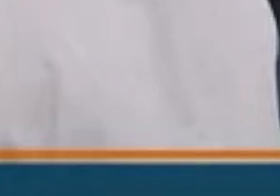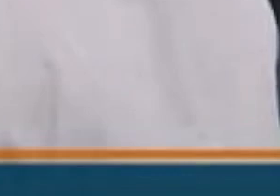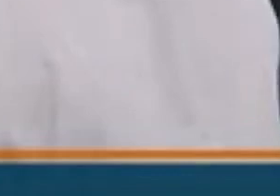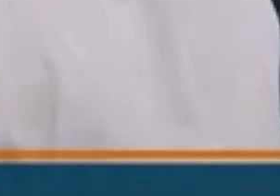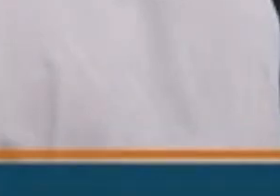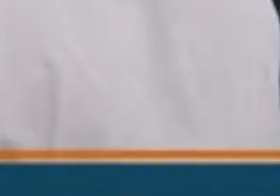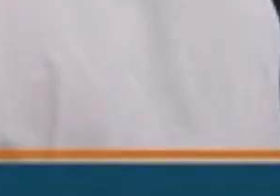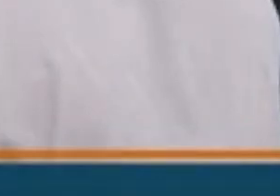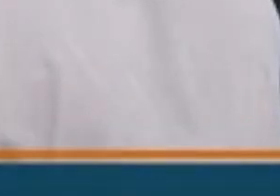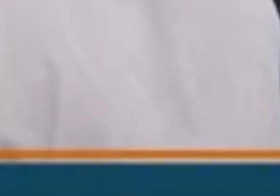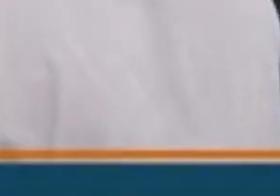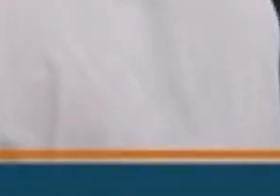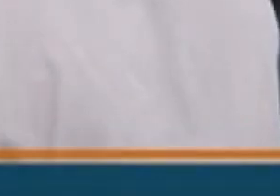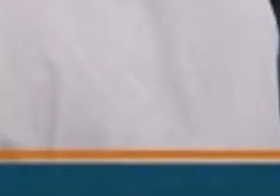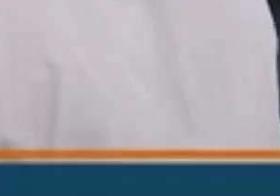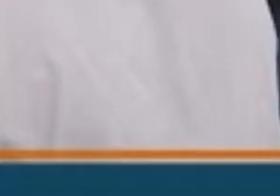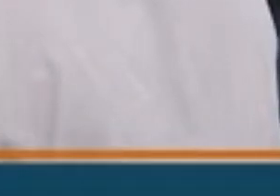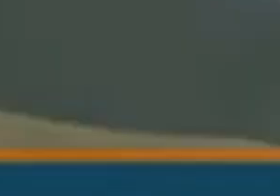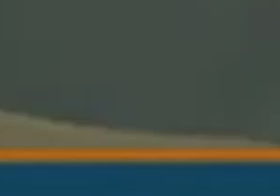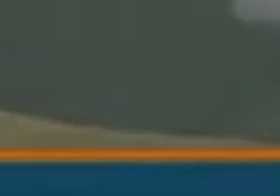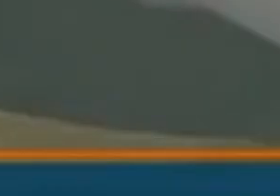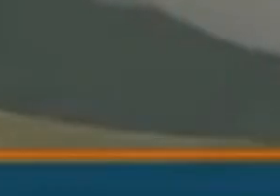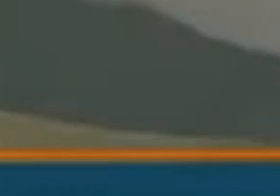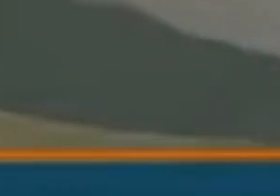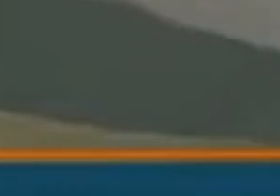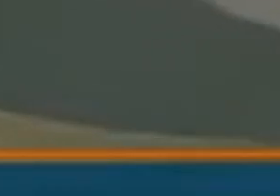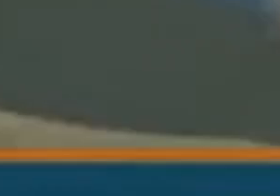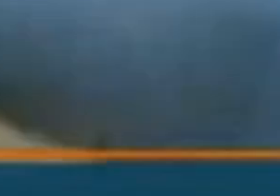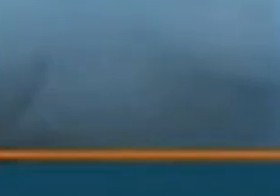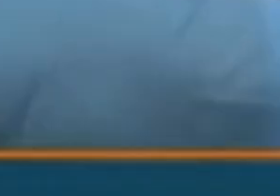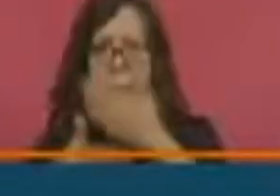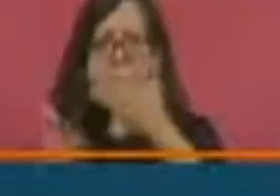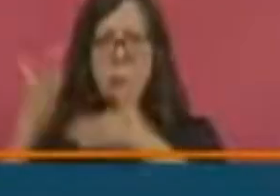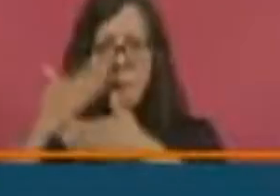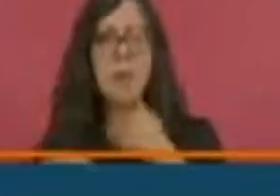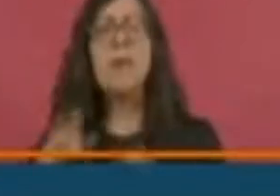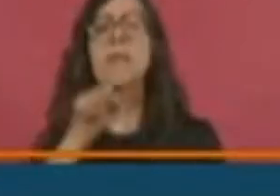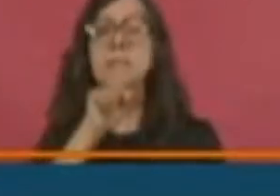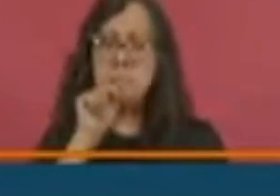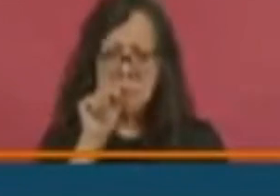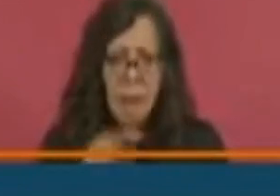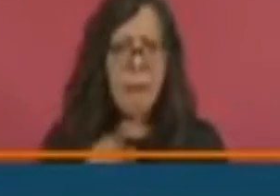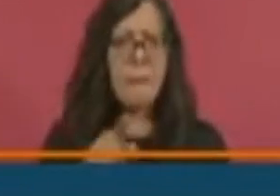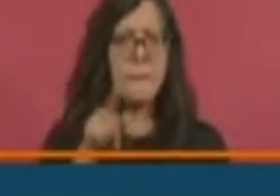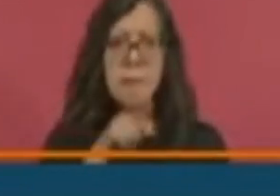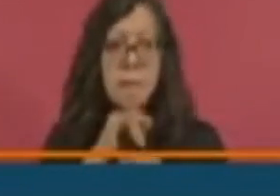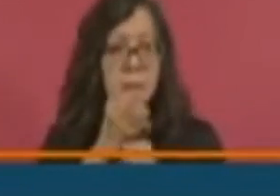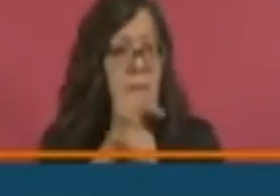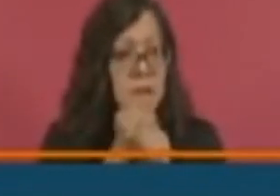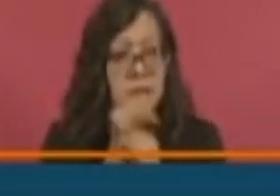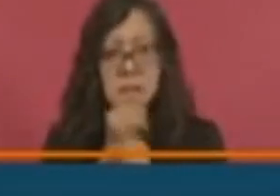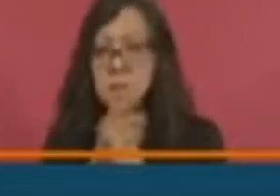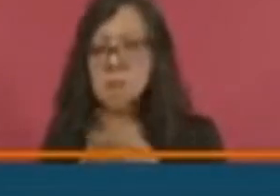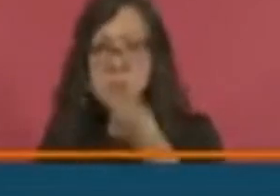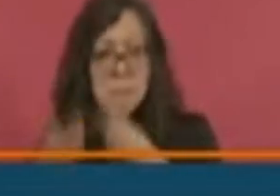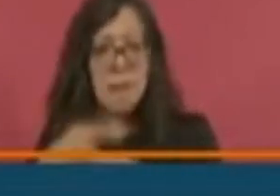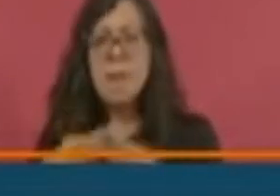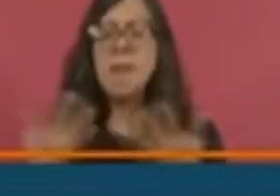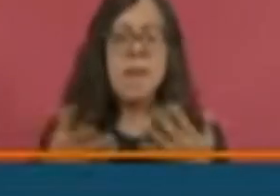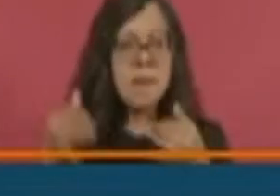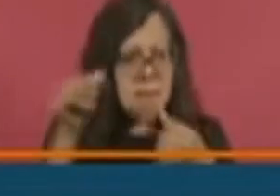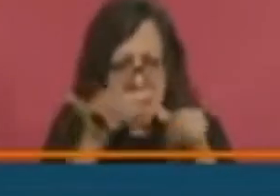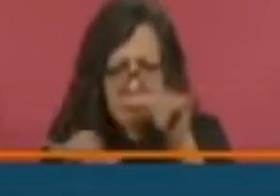química a formar una coalición para regular el mercado legal y el tráfico ilegal. Reiteramos la cuestión